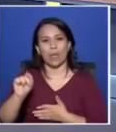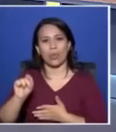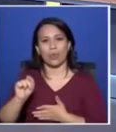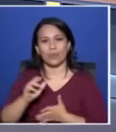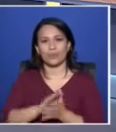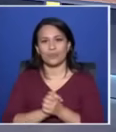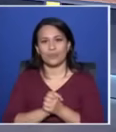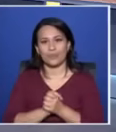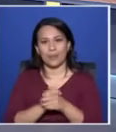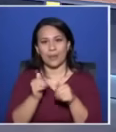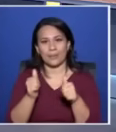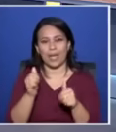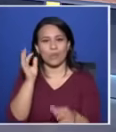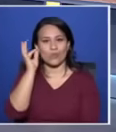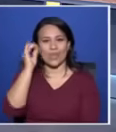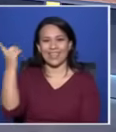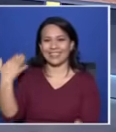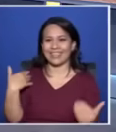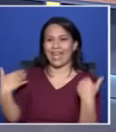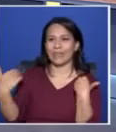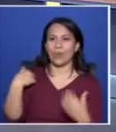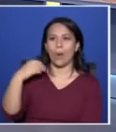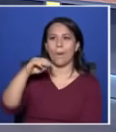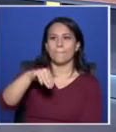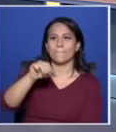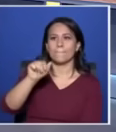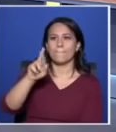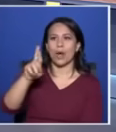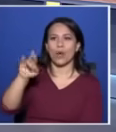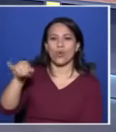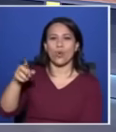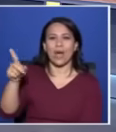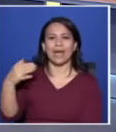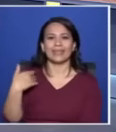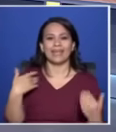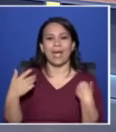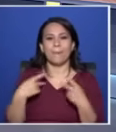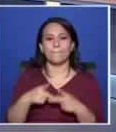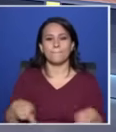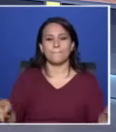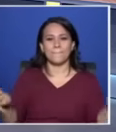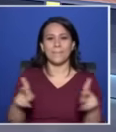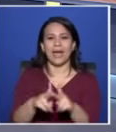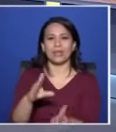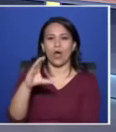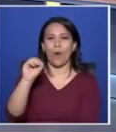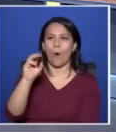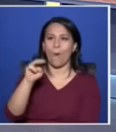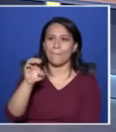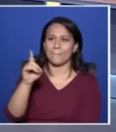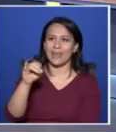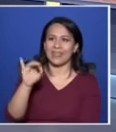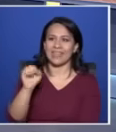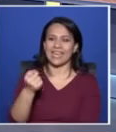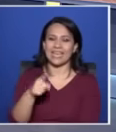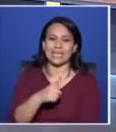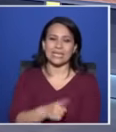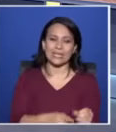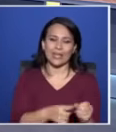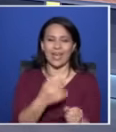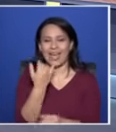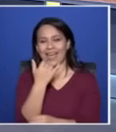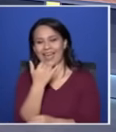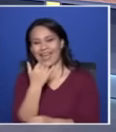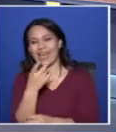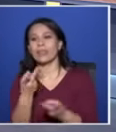Y bien, las Marujas entre Violetas y Braguetas estarán en el Teatro Patio de Comedias en la capital, en Quito. Mientras que la